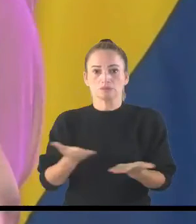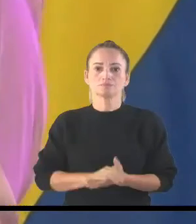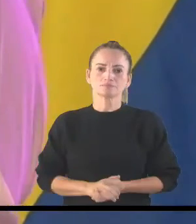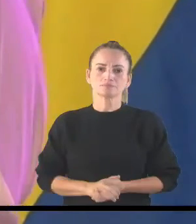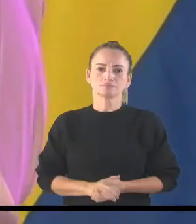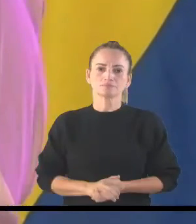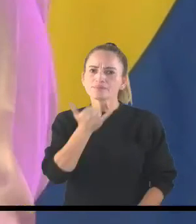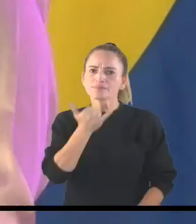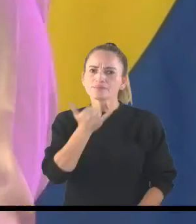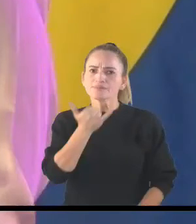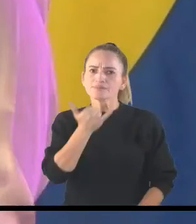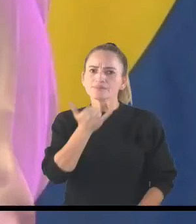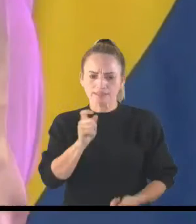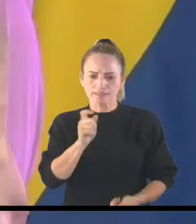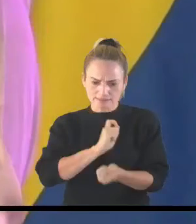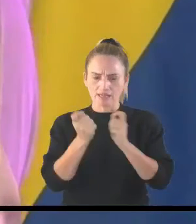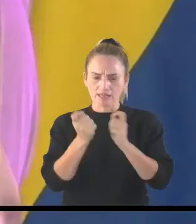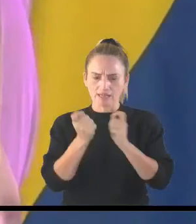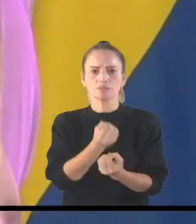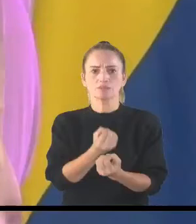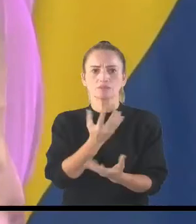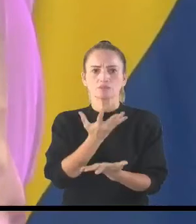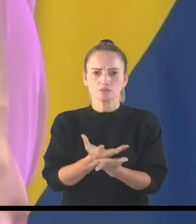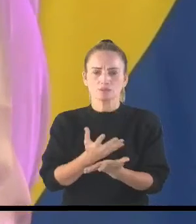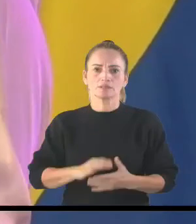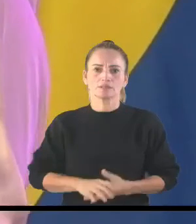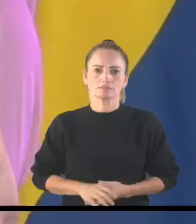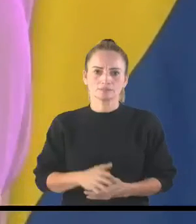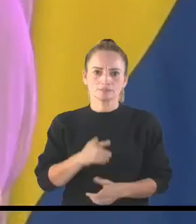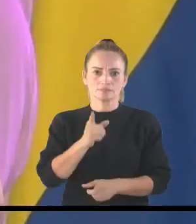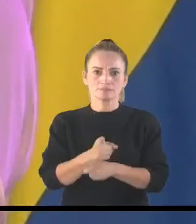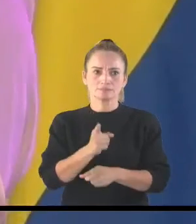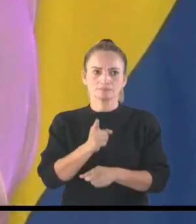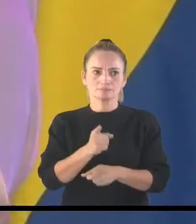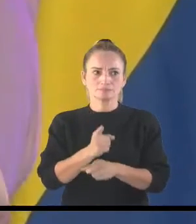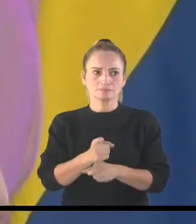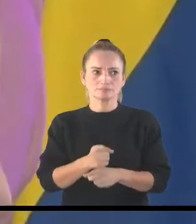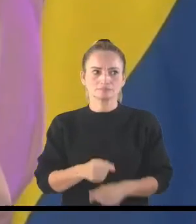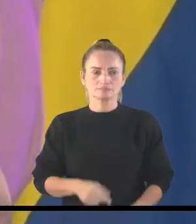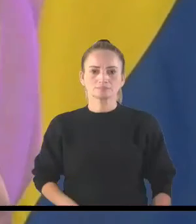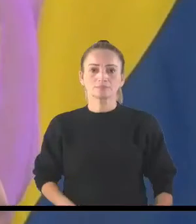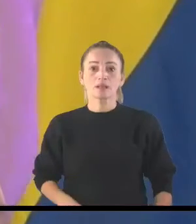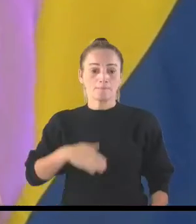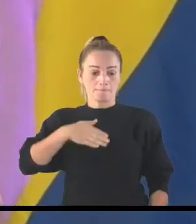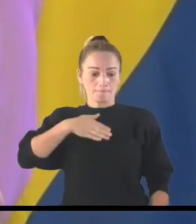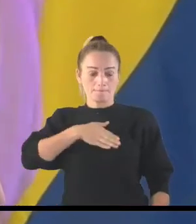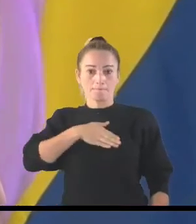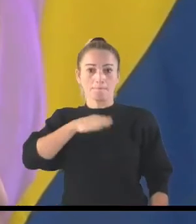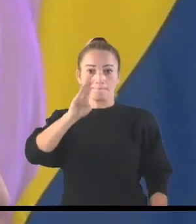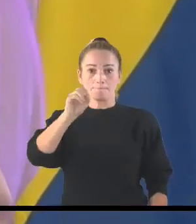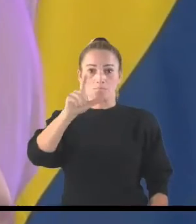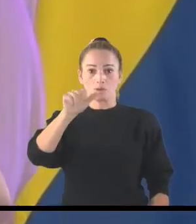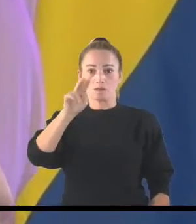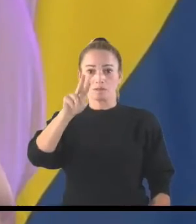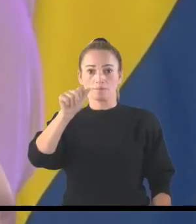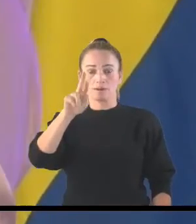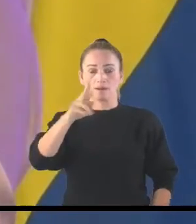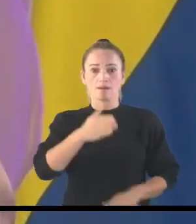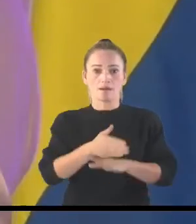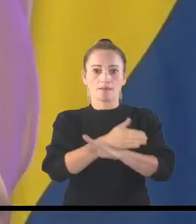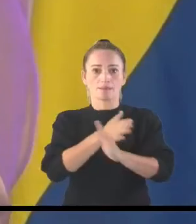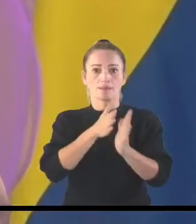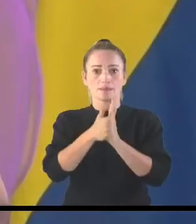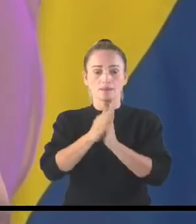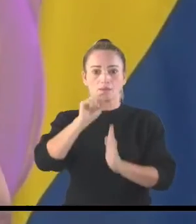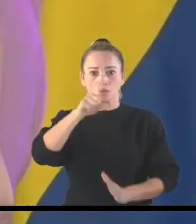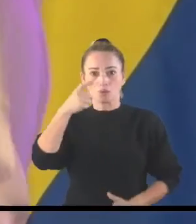que pasa por cambios estructurales. Por eso, como decía Bolívar hace un rato,